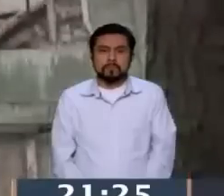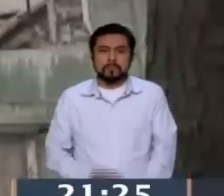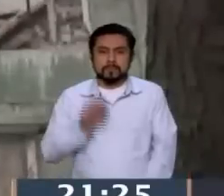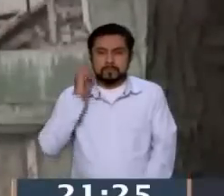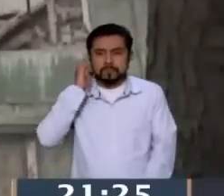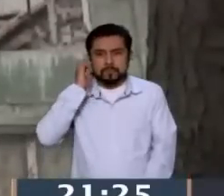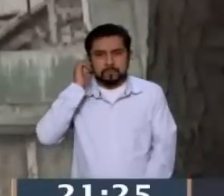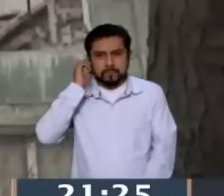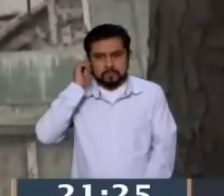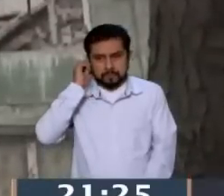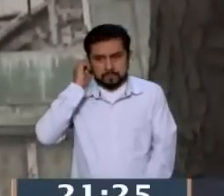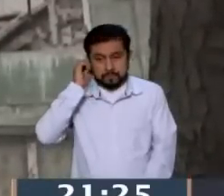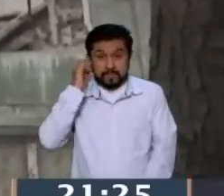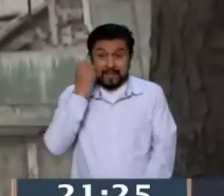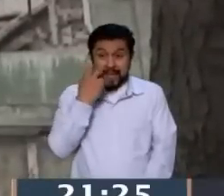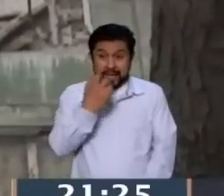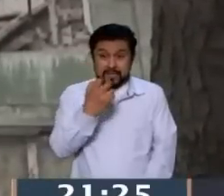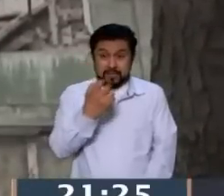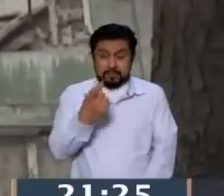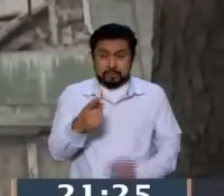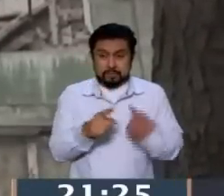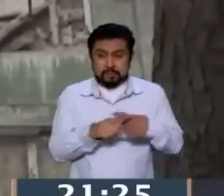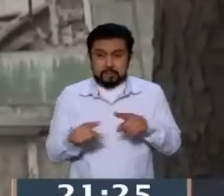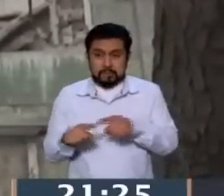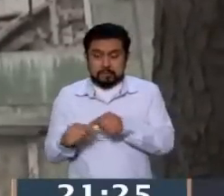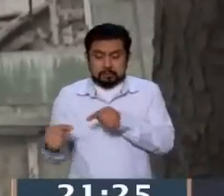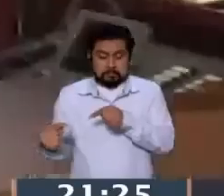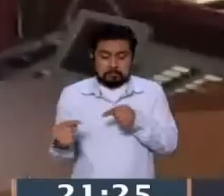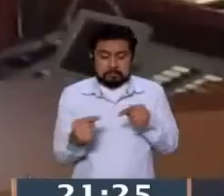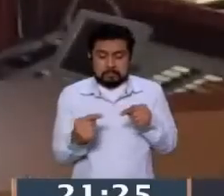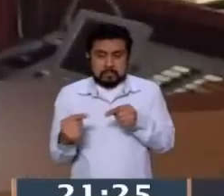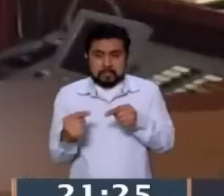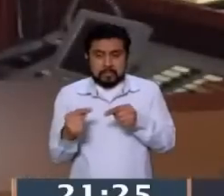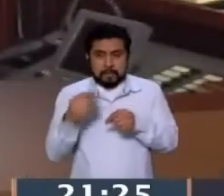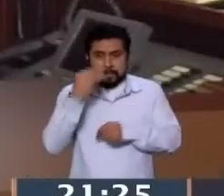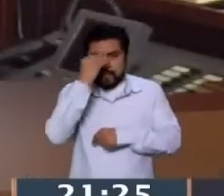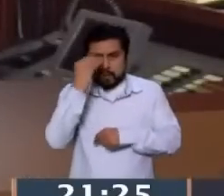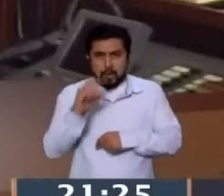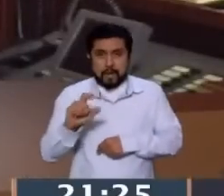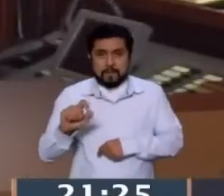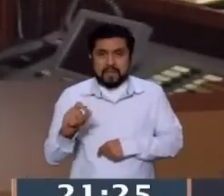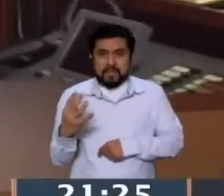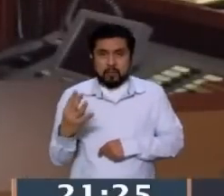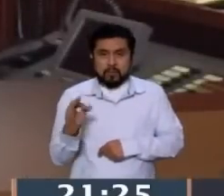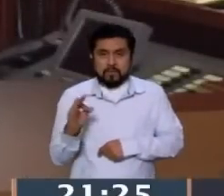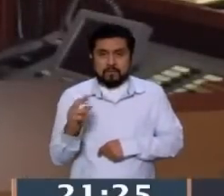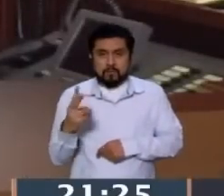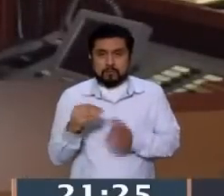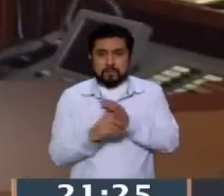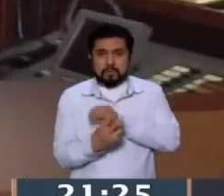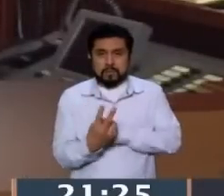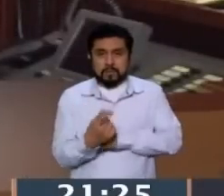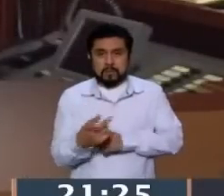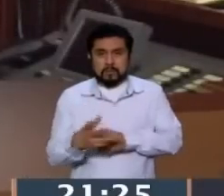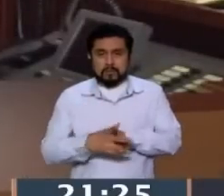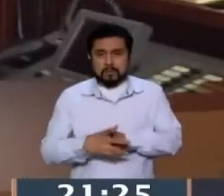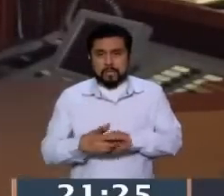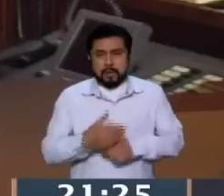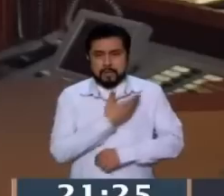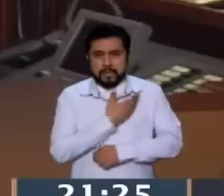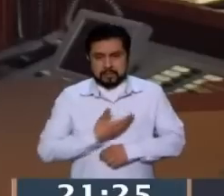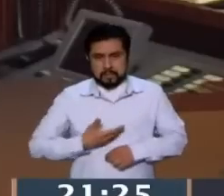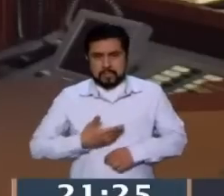es un recuento de los momentos más tensos del conflicto el 24 de febrero de 2022 el presidente